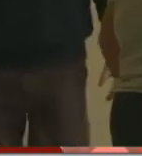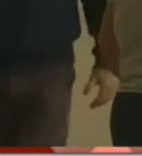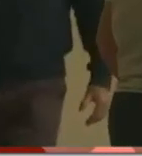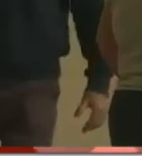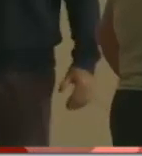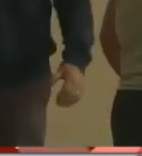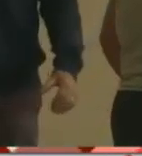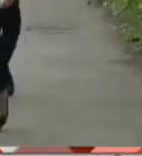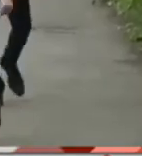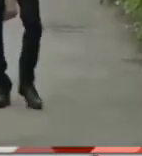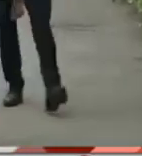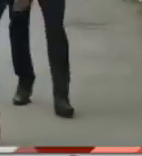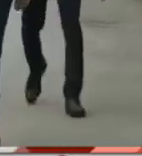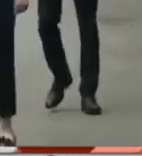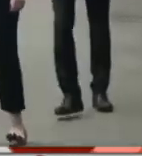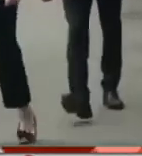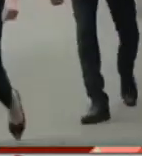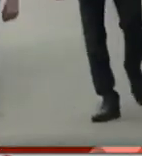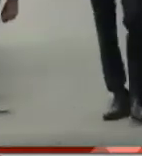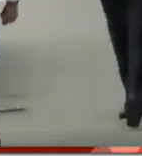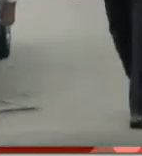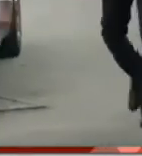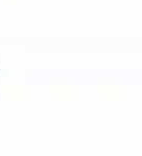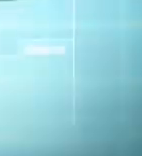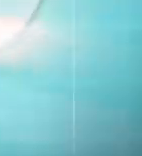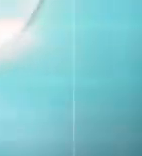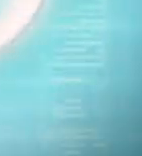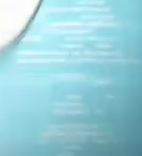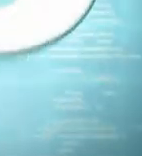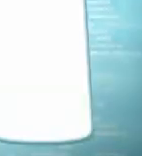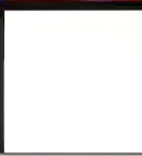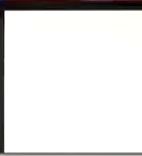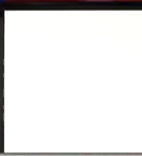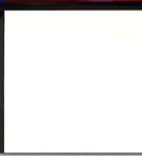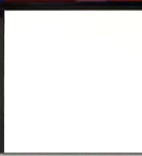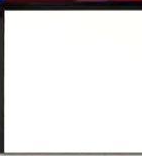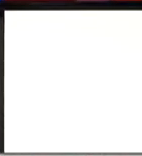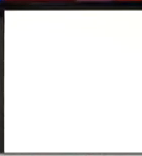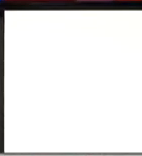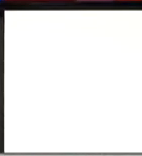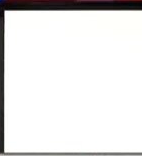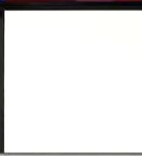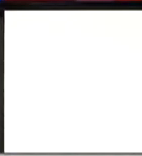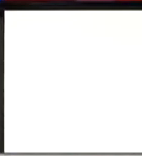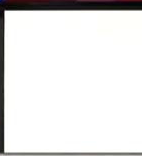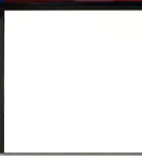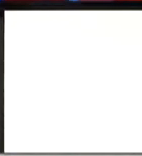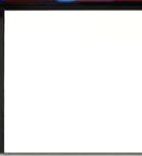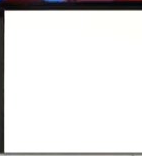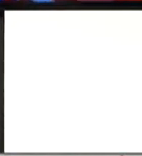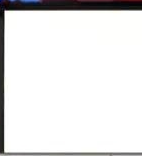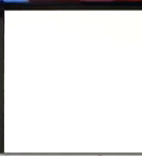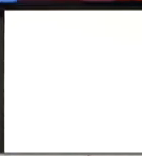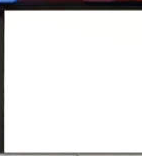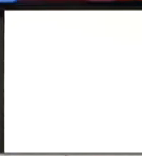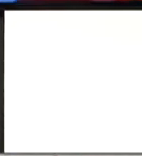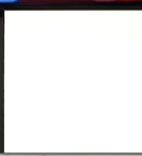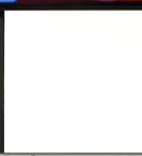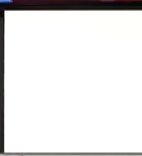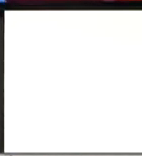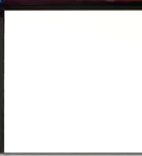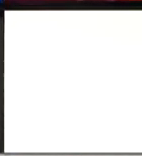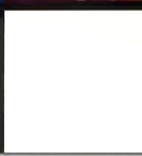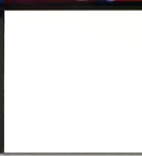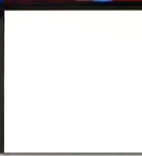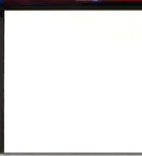Trump, unos 21 bots tuitearon sobre el referéndum que provocó la salida del Reino Unido de la Unión Europea.